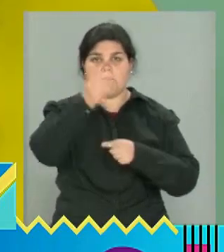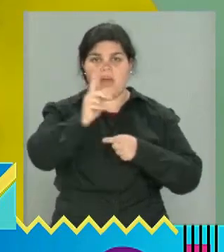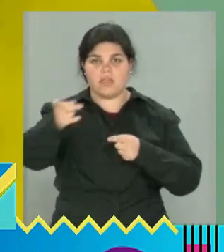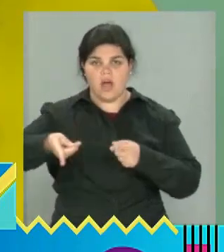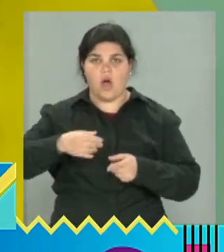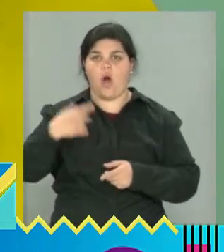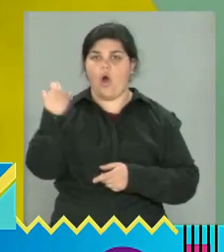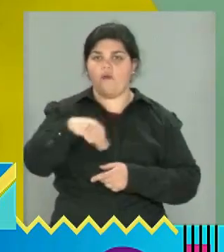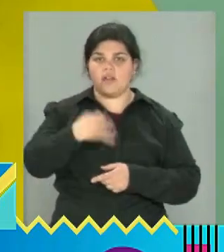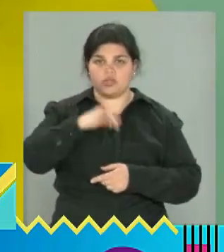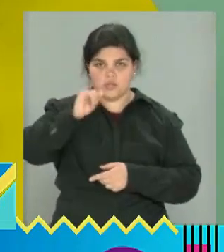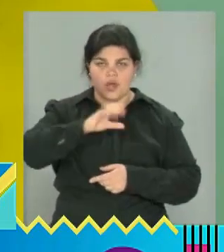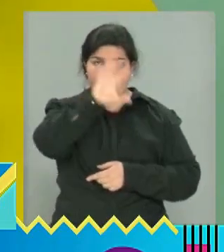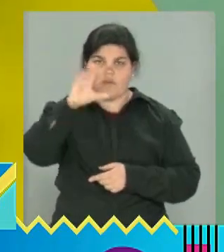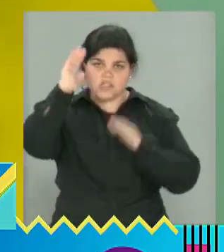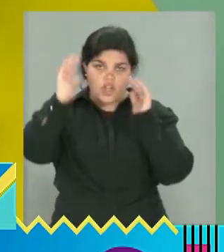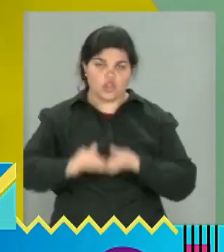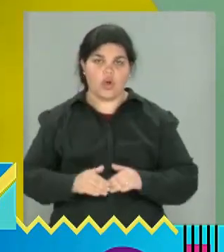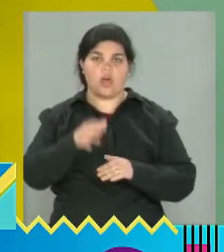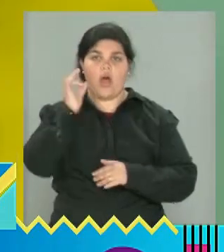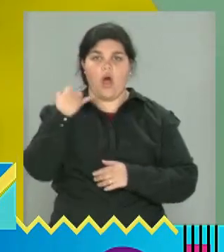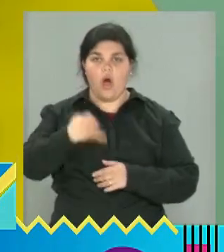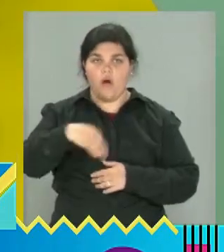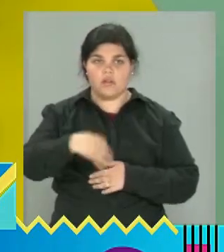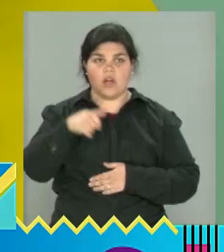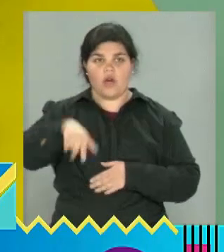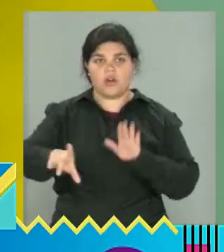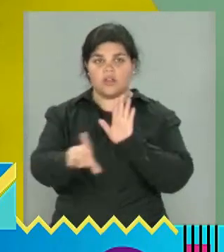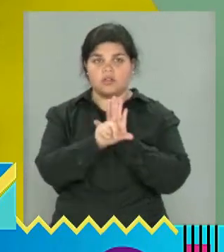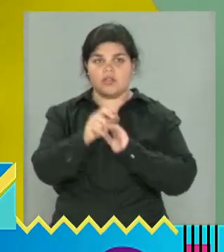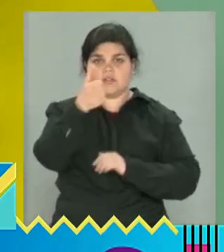provincias. Hoy la provincia de Mendoza solo cuenta con una legislación, que es la